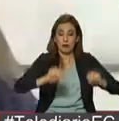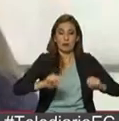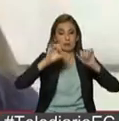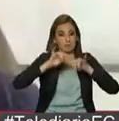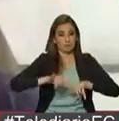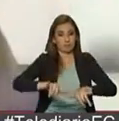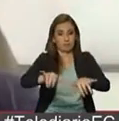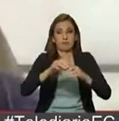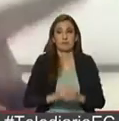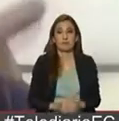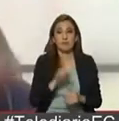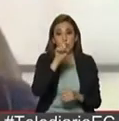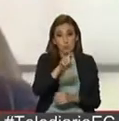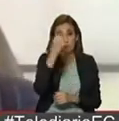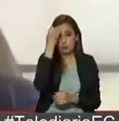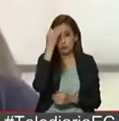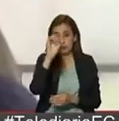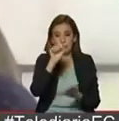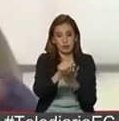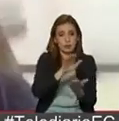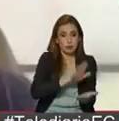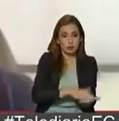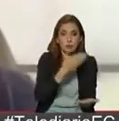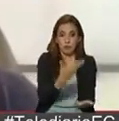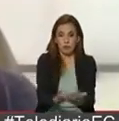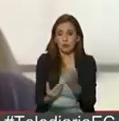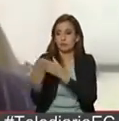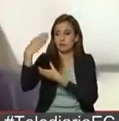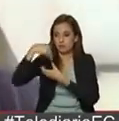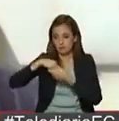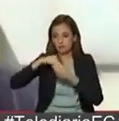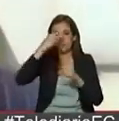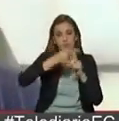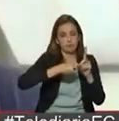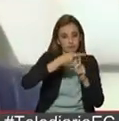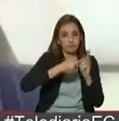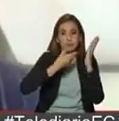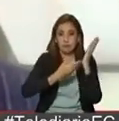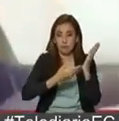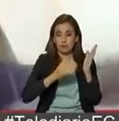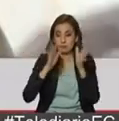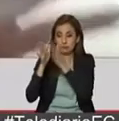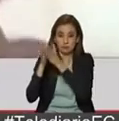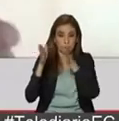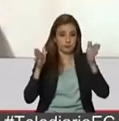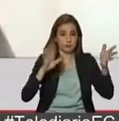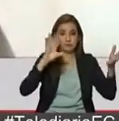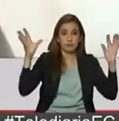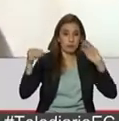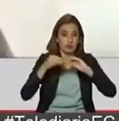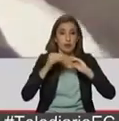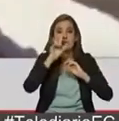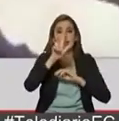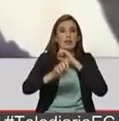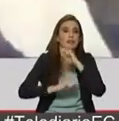sostenible. Desde que tú creas la idea, validas mercado, generas ingresos, empiezas a hacer el modelo, etcétera, etcétera. Todo concluye más o menos a los